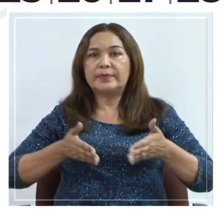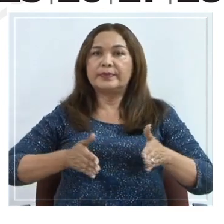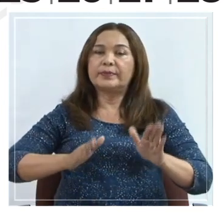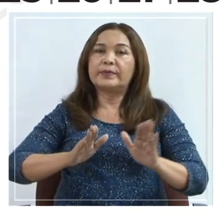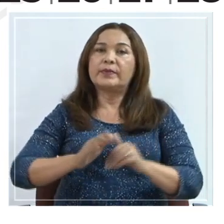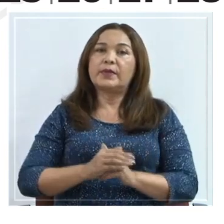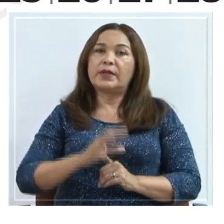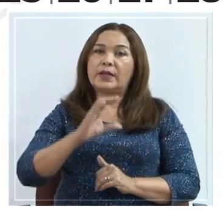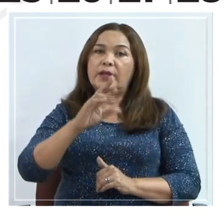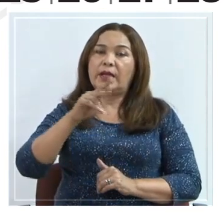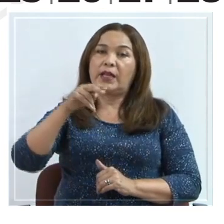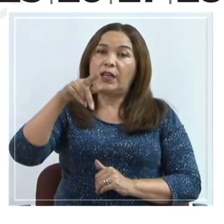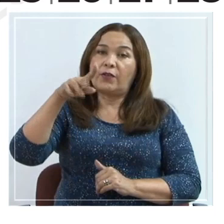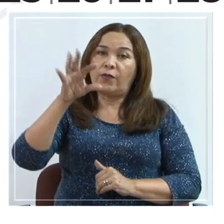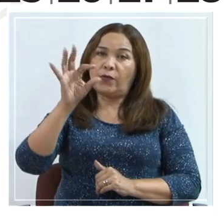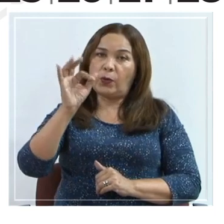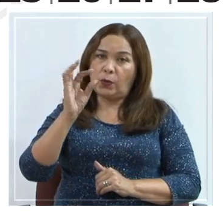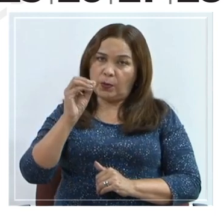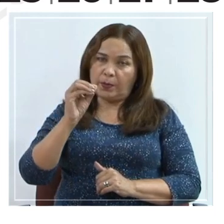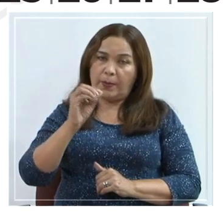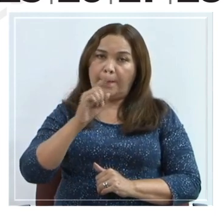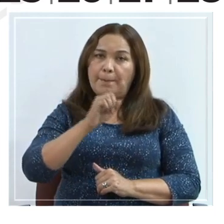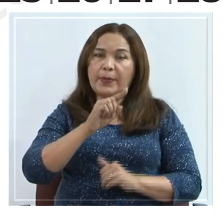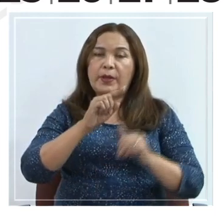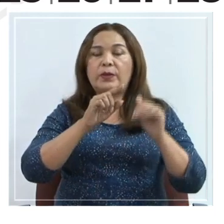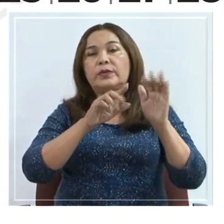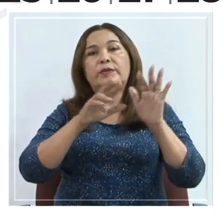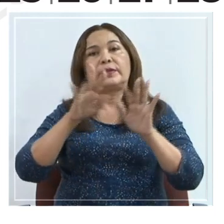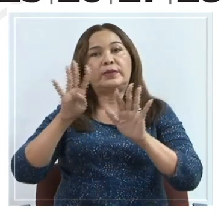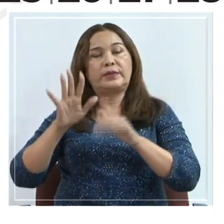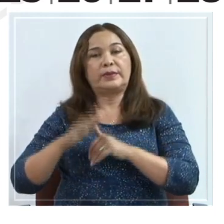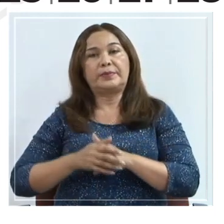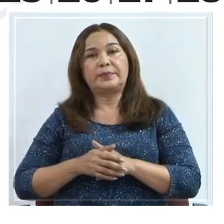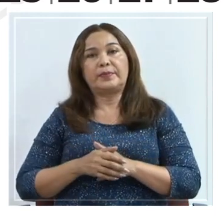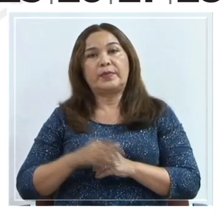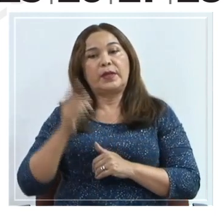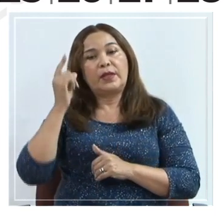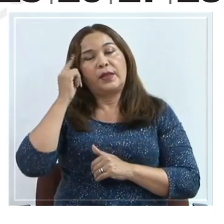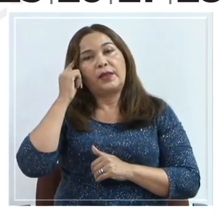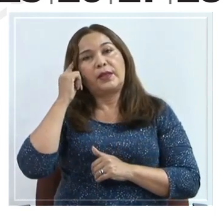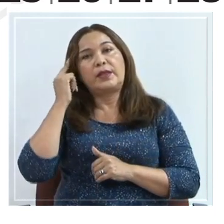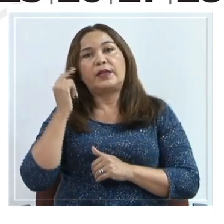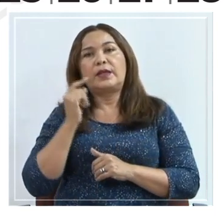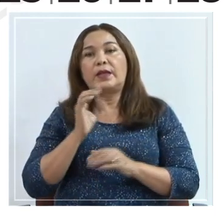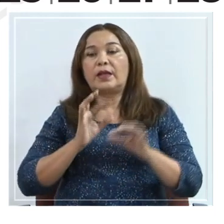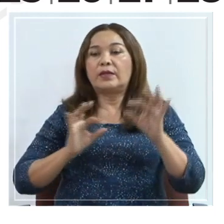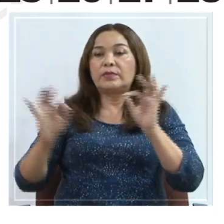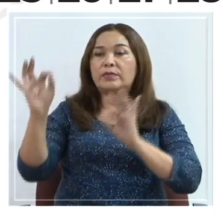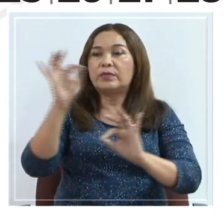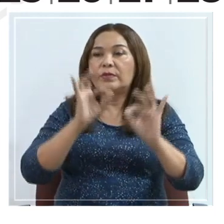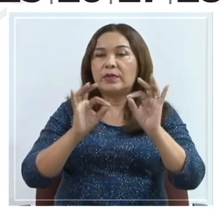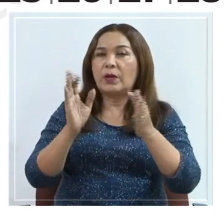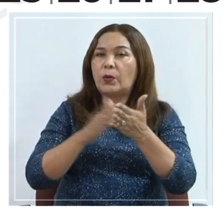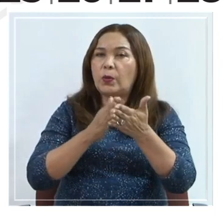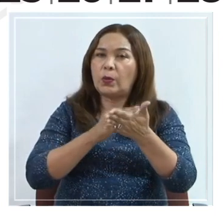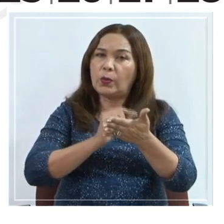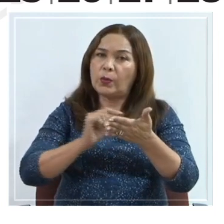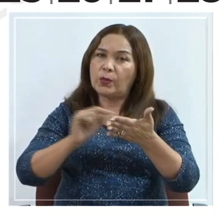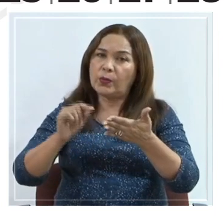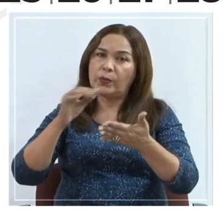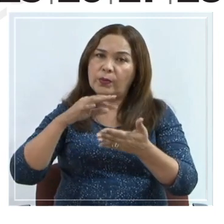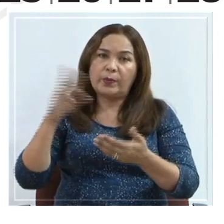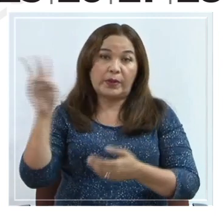natalicio de césar rengifo 1915 días de la dramaturgia venezolana